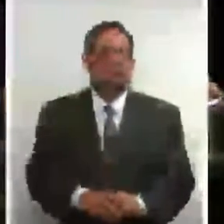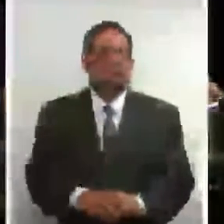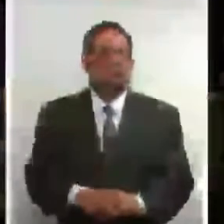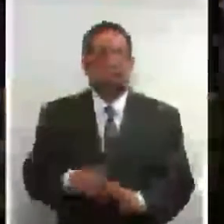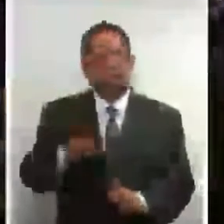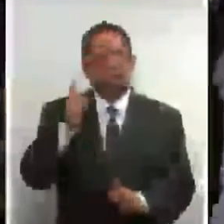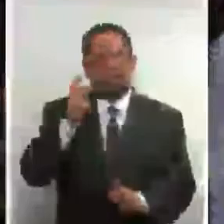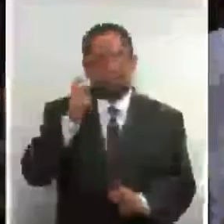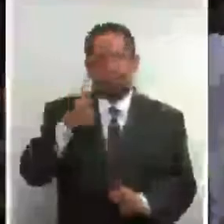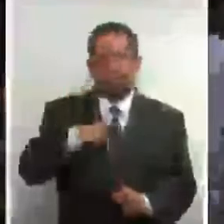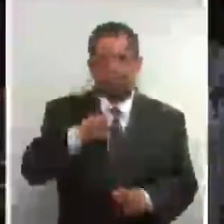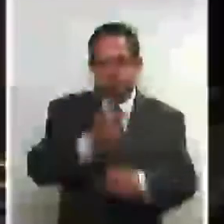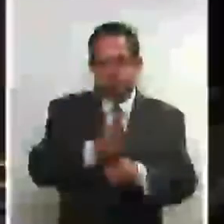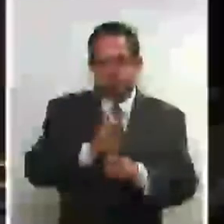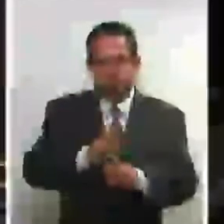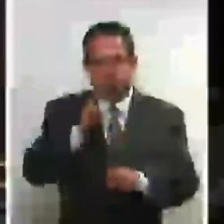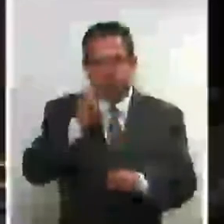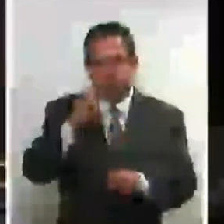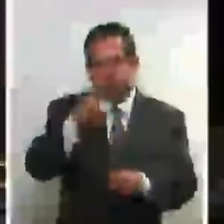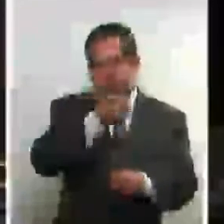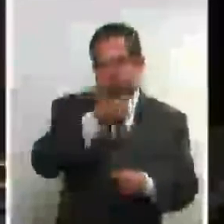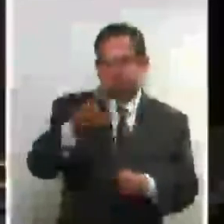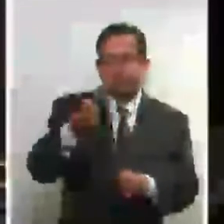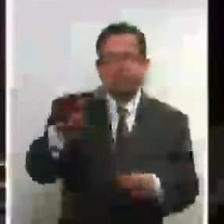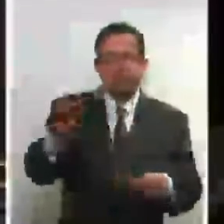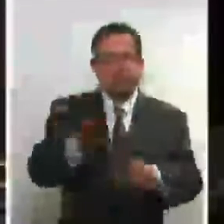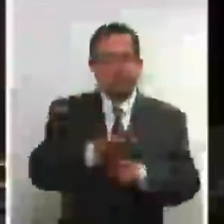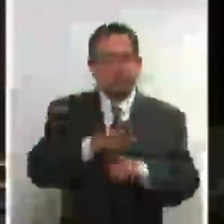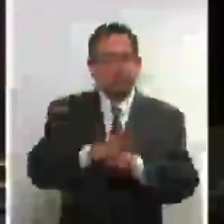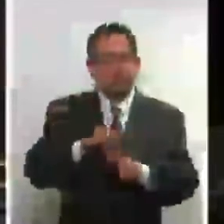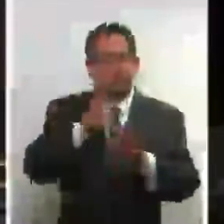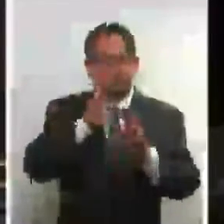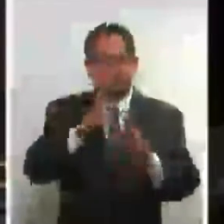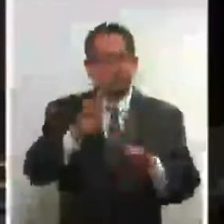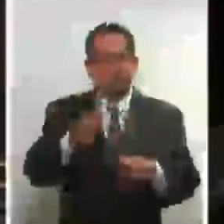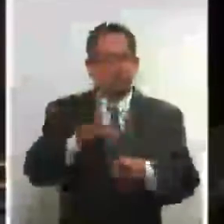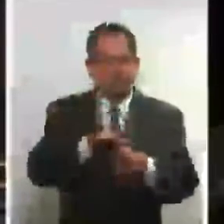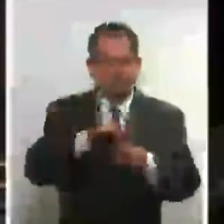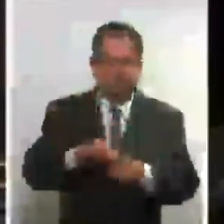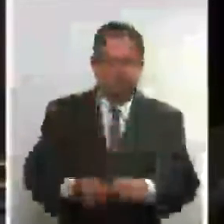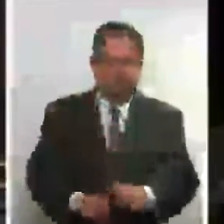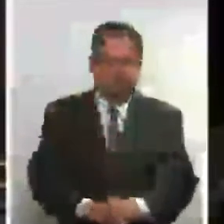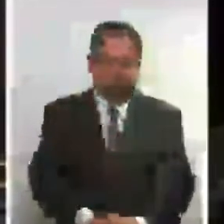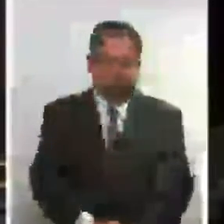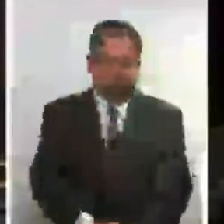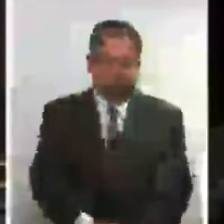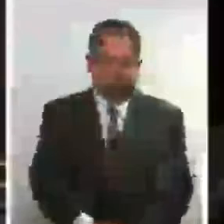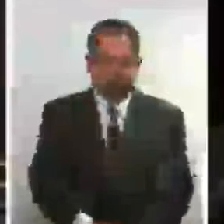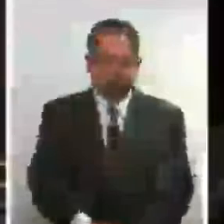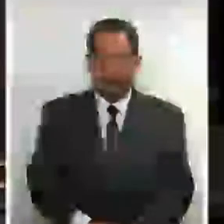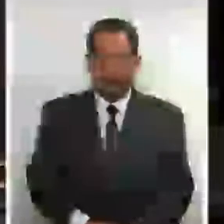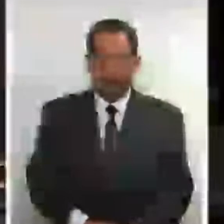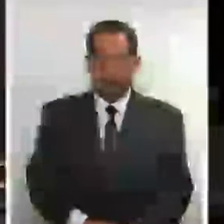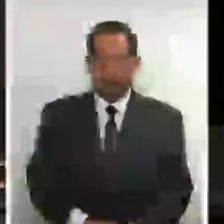ello que nosotros lo invitamos a escuchar el resultado de esta votación.